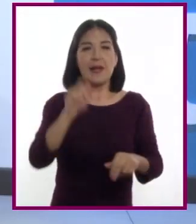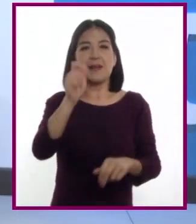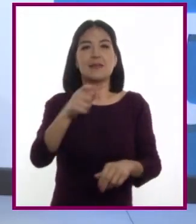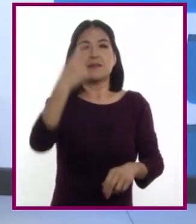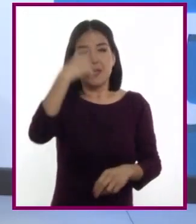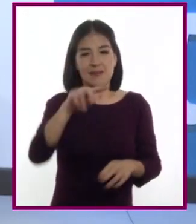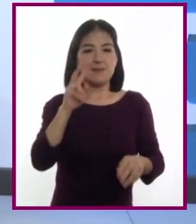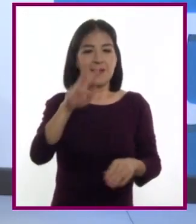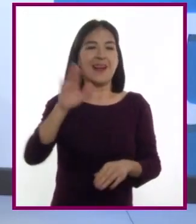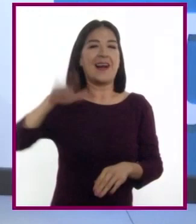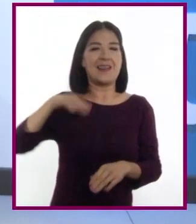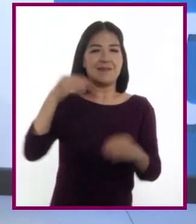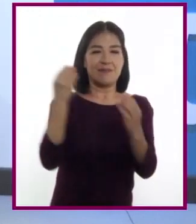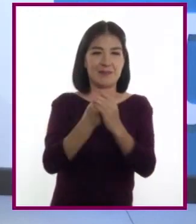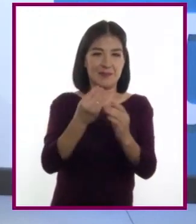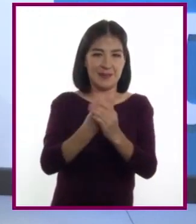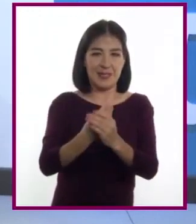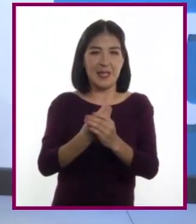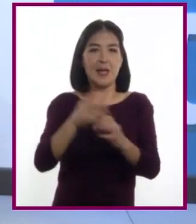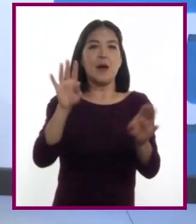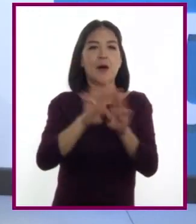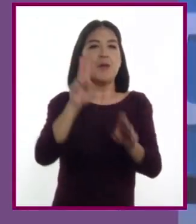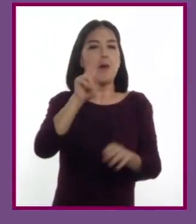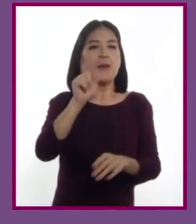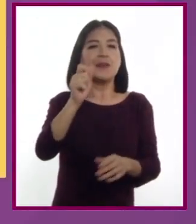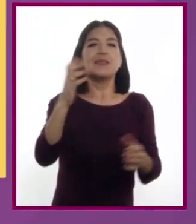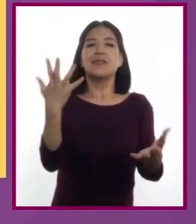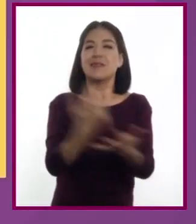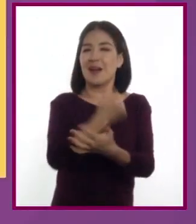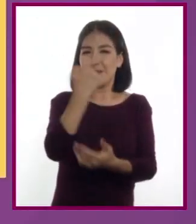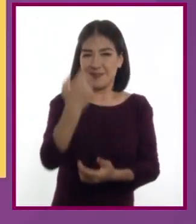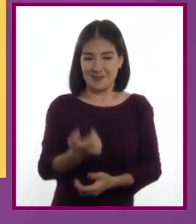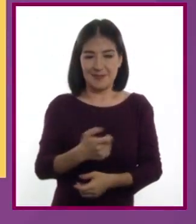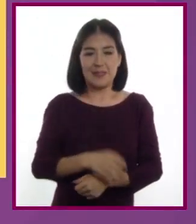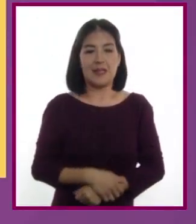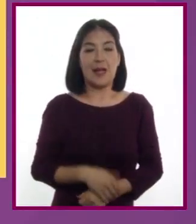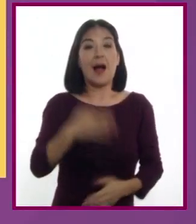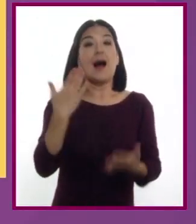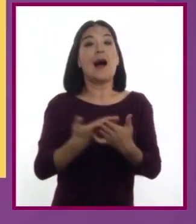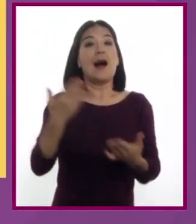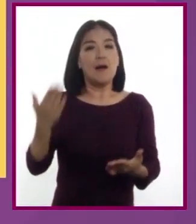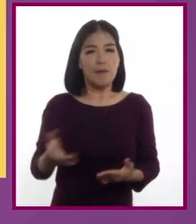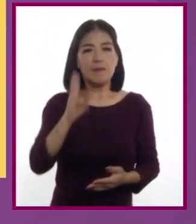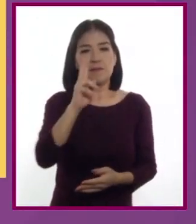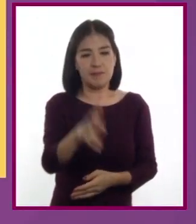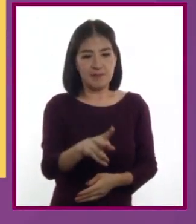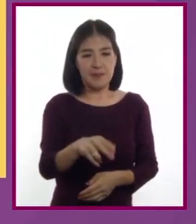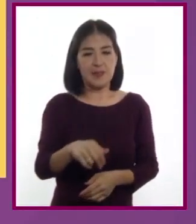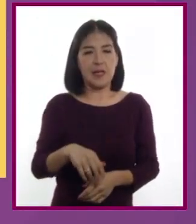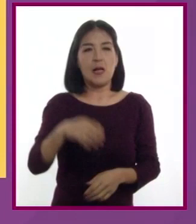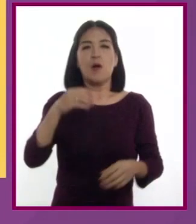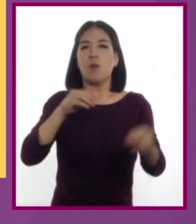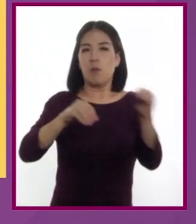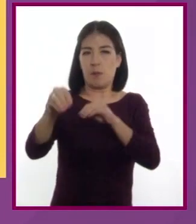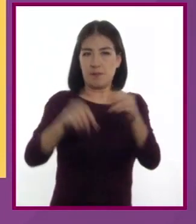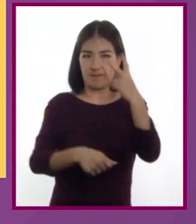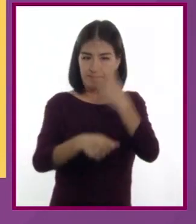en la sesión anterior, como una ganancia de dinero. Ahora vamos a ver el movimiento 2.